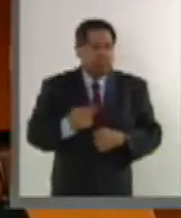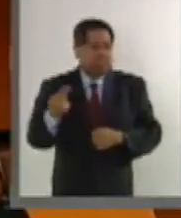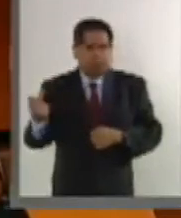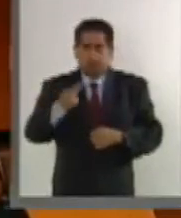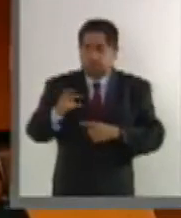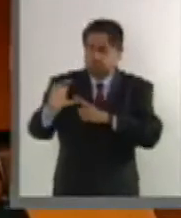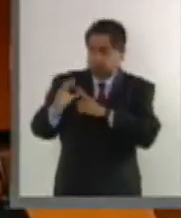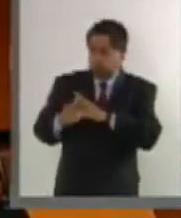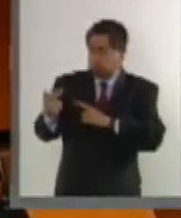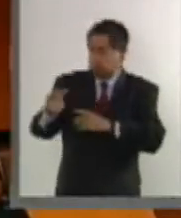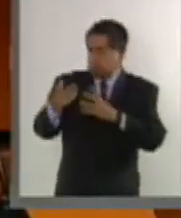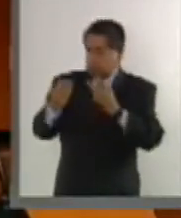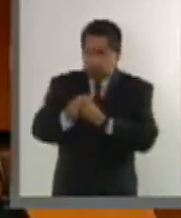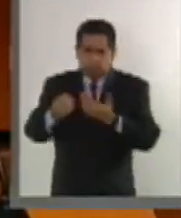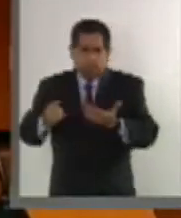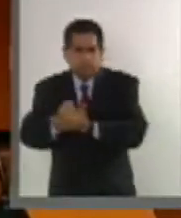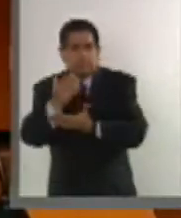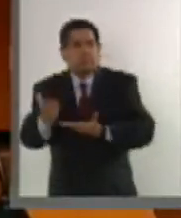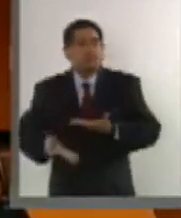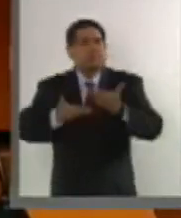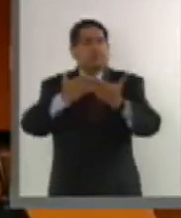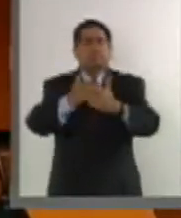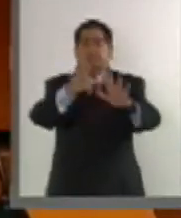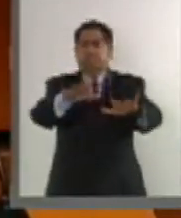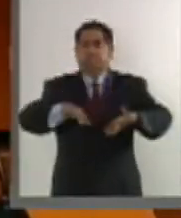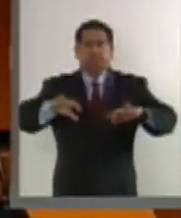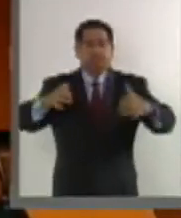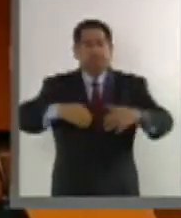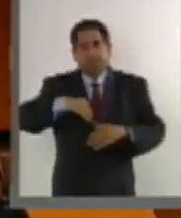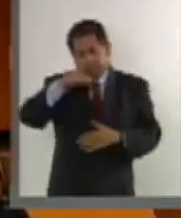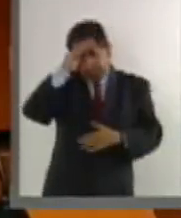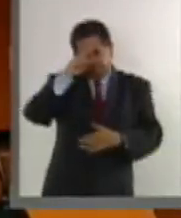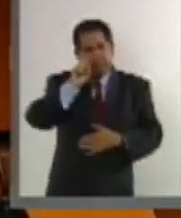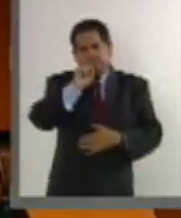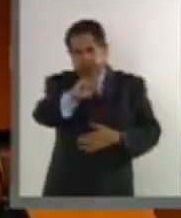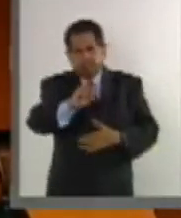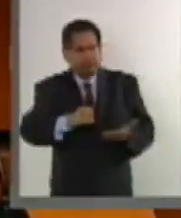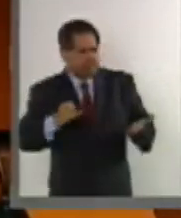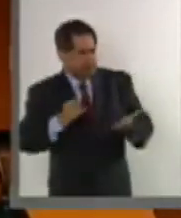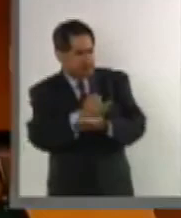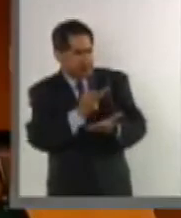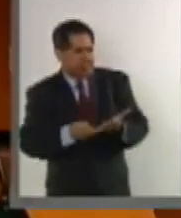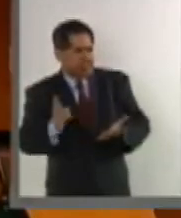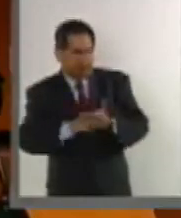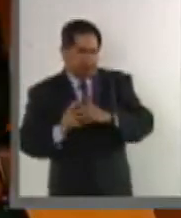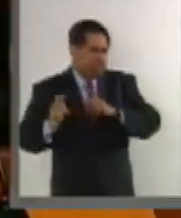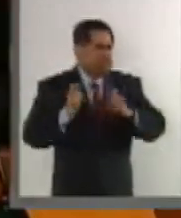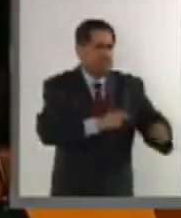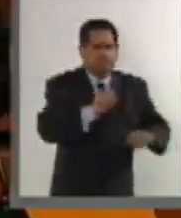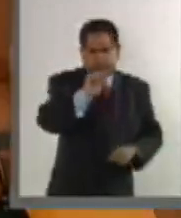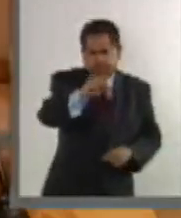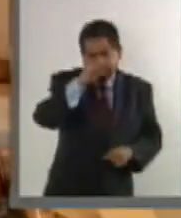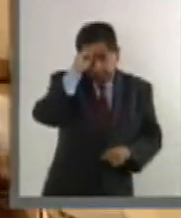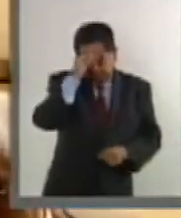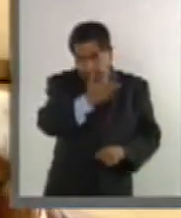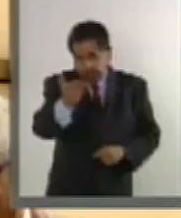comisiones codictaminadoras sometemos al Pleno de esta Honorable Asamblea la ratificación de estos nombramientos. Es cuanto.